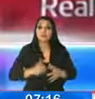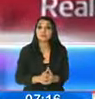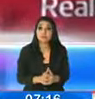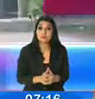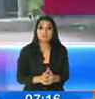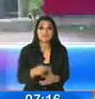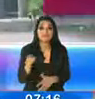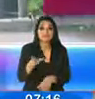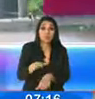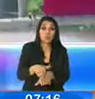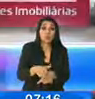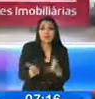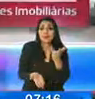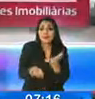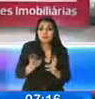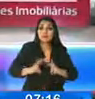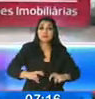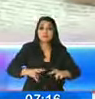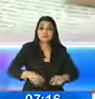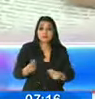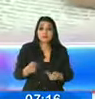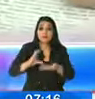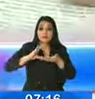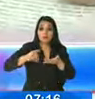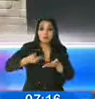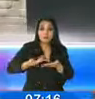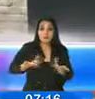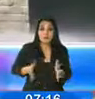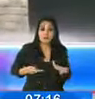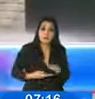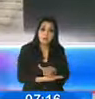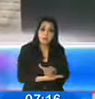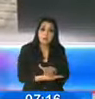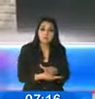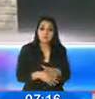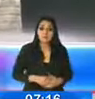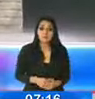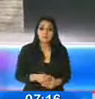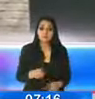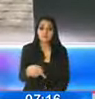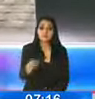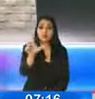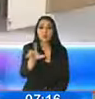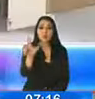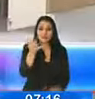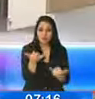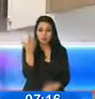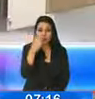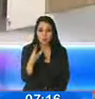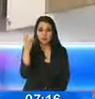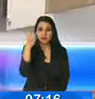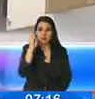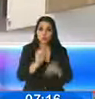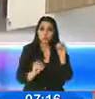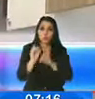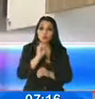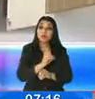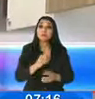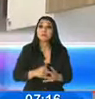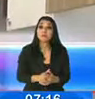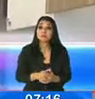fue vinculado por el supuesto delito de asociación ilícita. Este próximo lunes 16 de octubre se desarrollará en la Corte